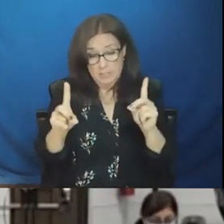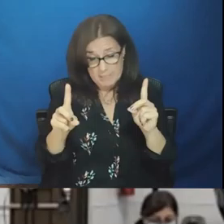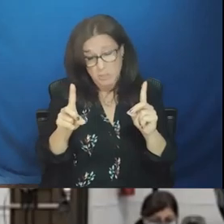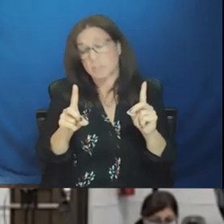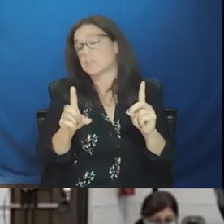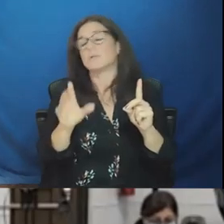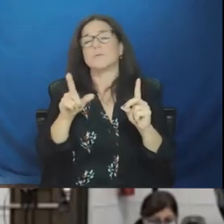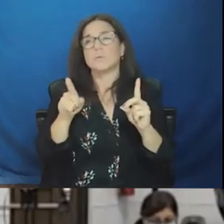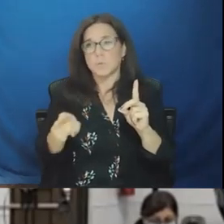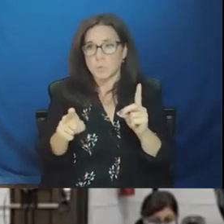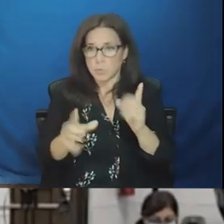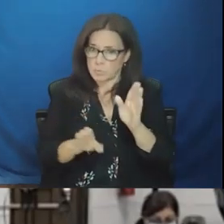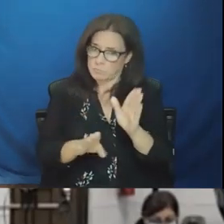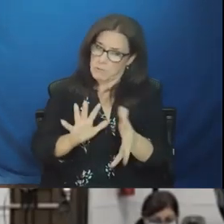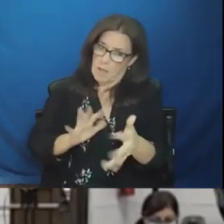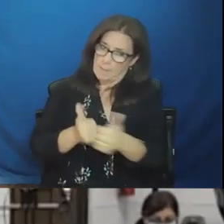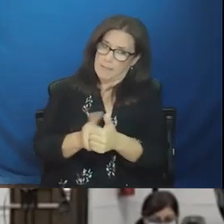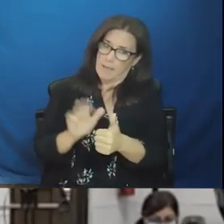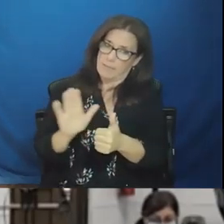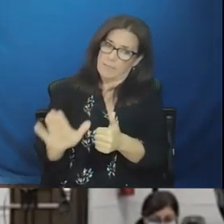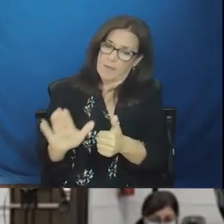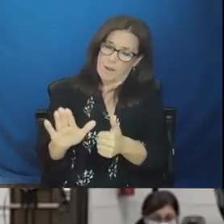los condados de educación